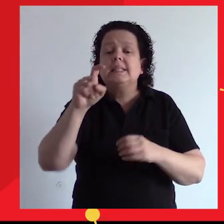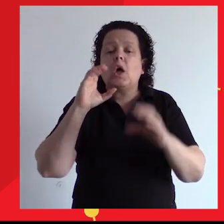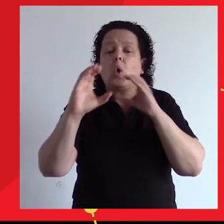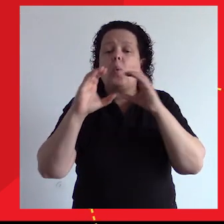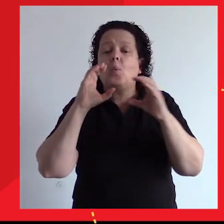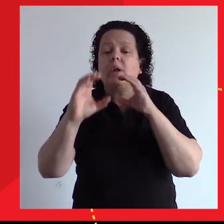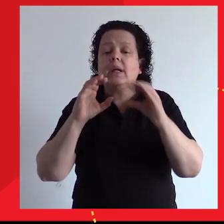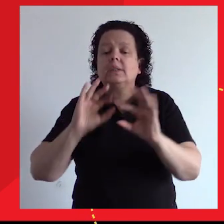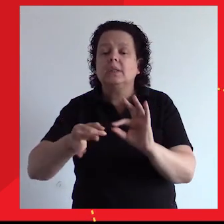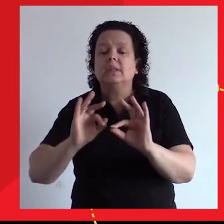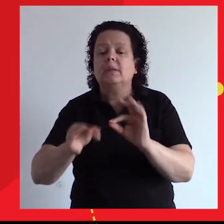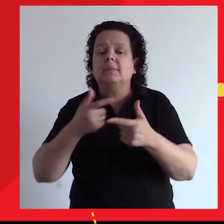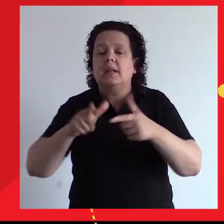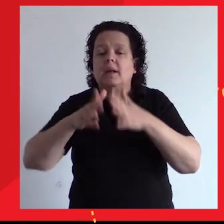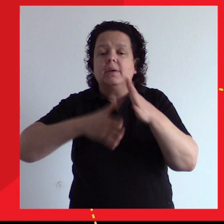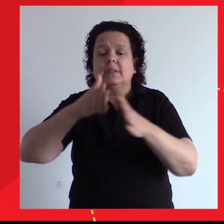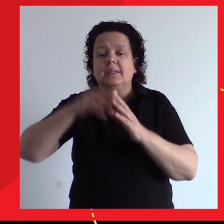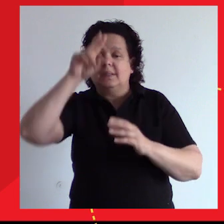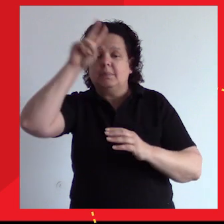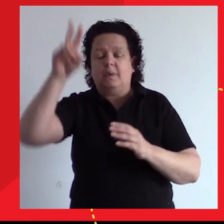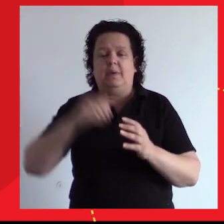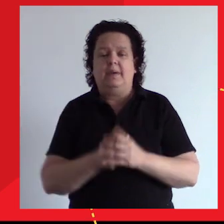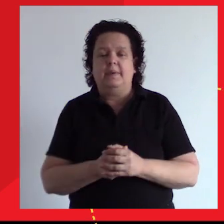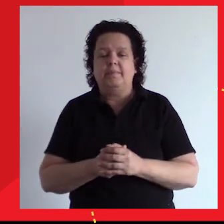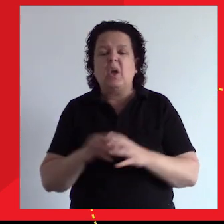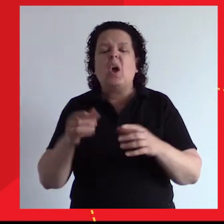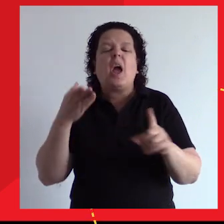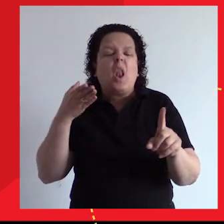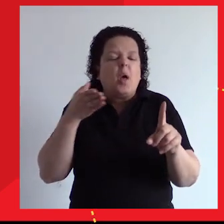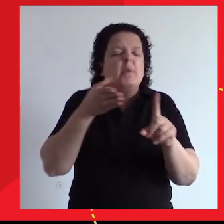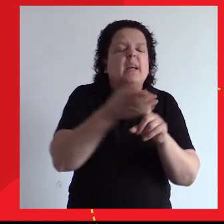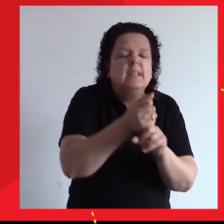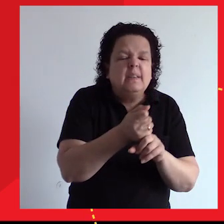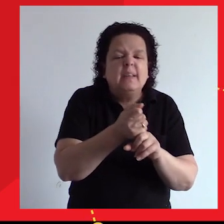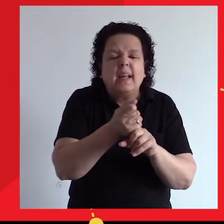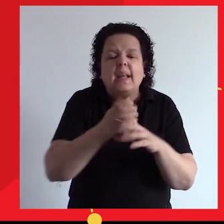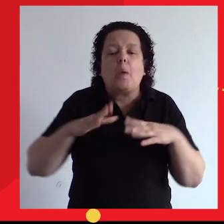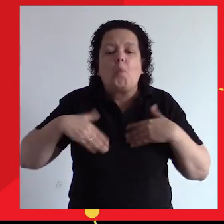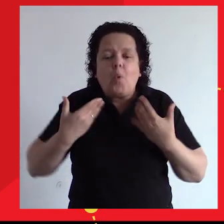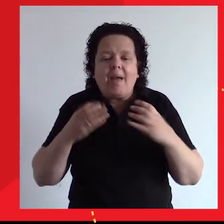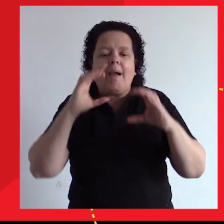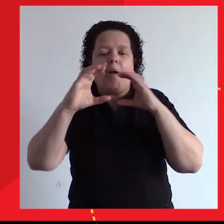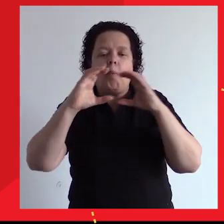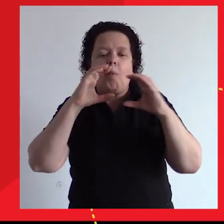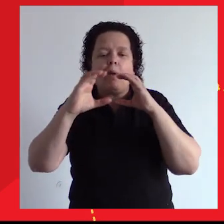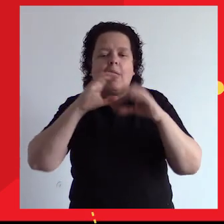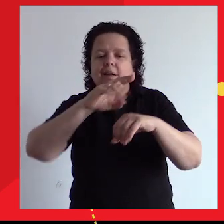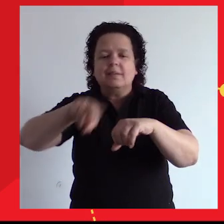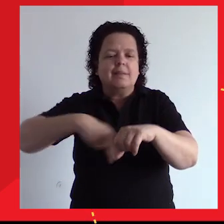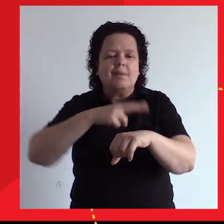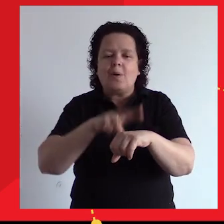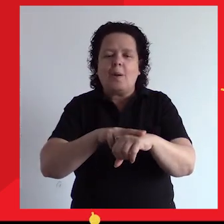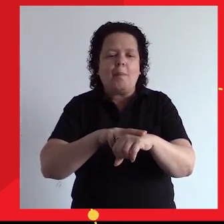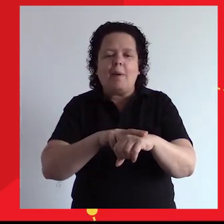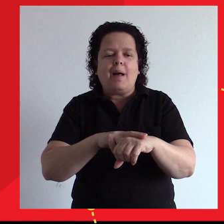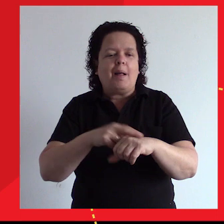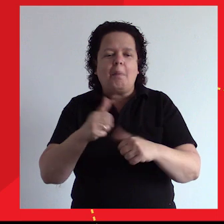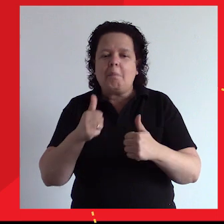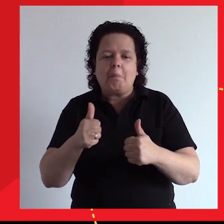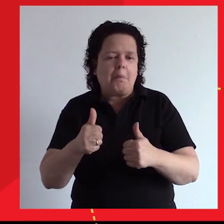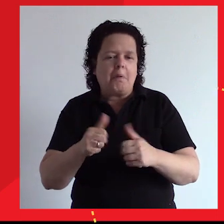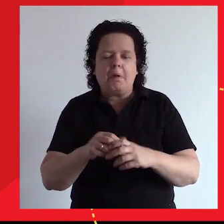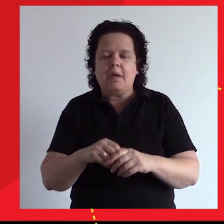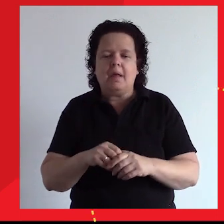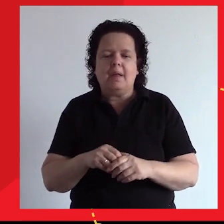requieran comunicarse con intérpretes en lengua de señas, con la finalidad de eliminar las barreras que dificultan o impiden